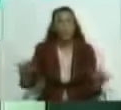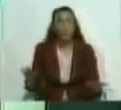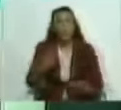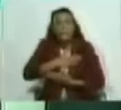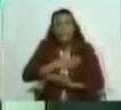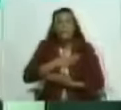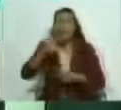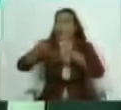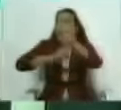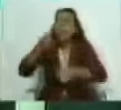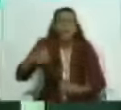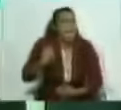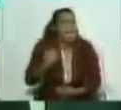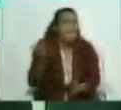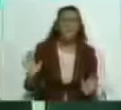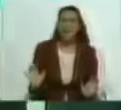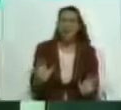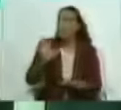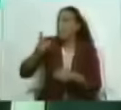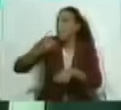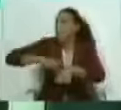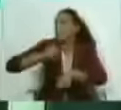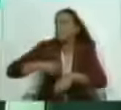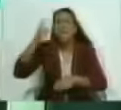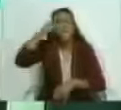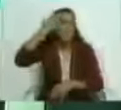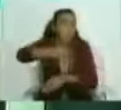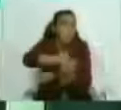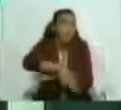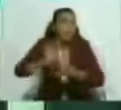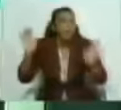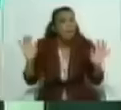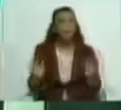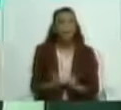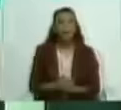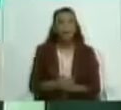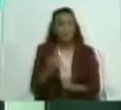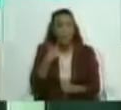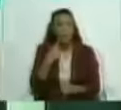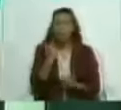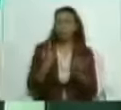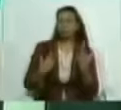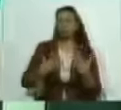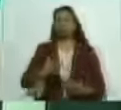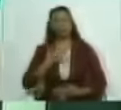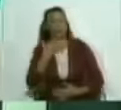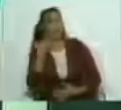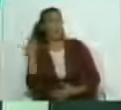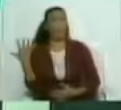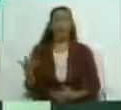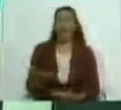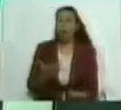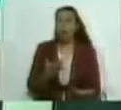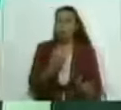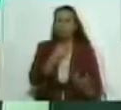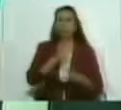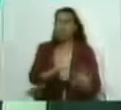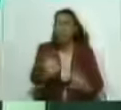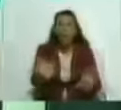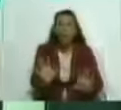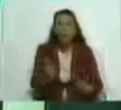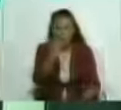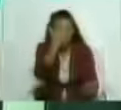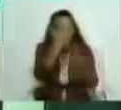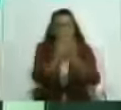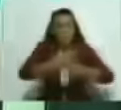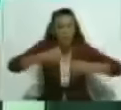que puedan comprar lo que quieran, cuando quieras y donde quieran? Y yo no pretendo aquí venir con cobardía, voy a hablar de